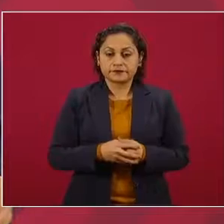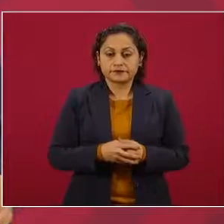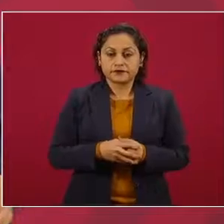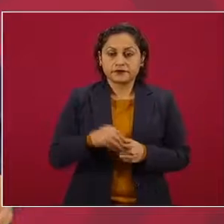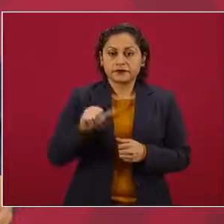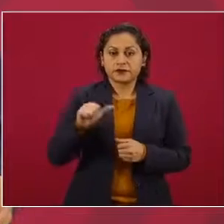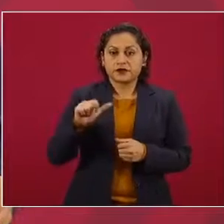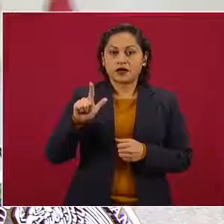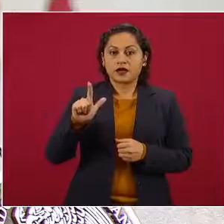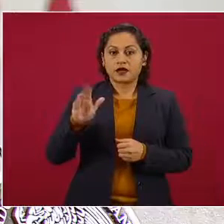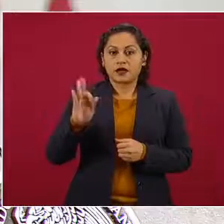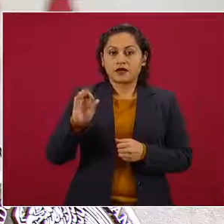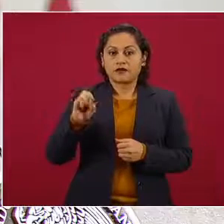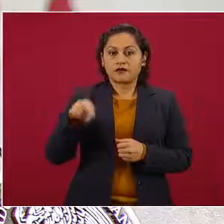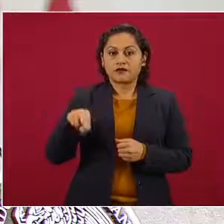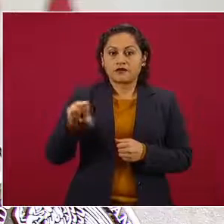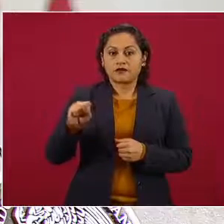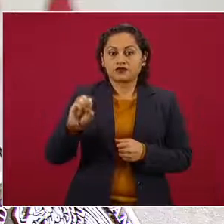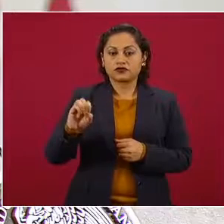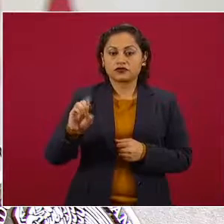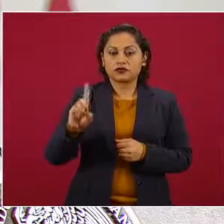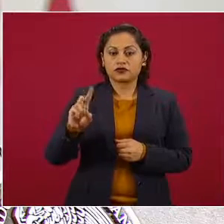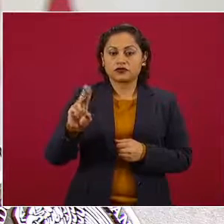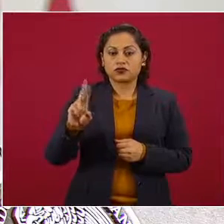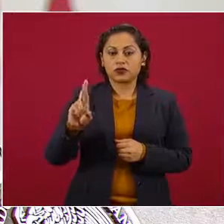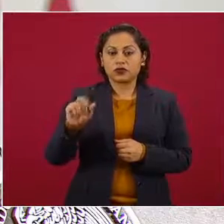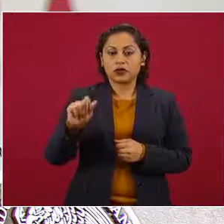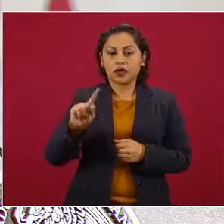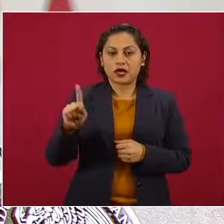Alfonso Durazo, ya se va.